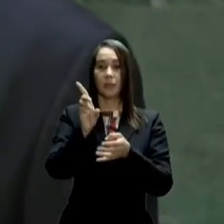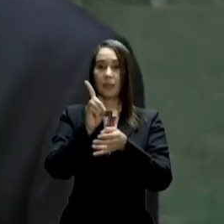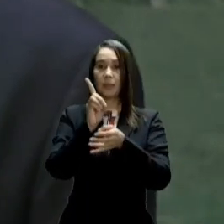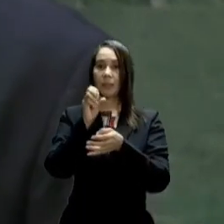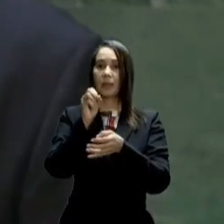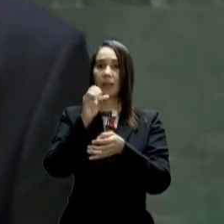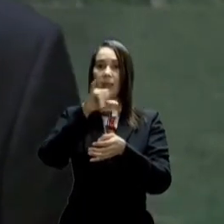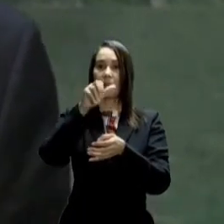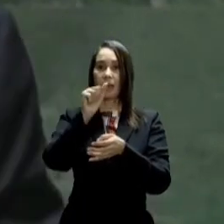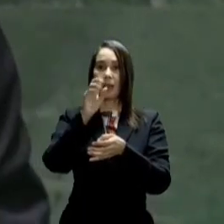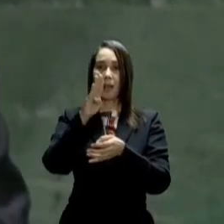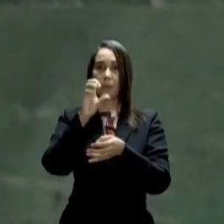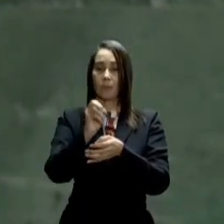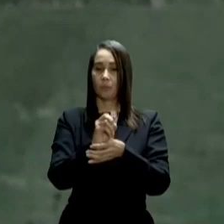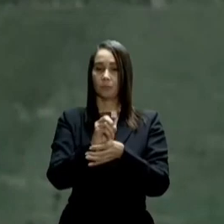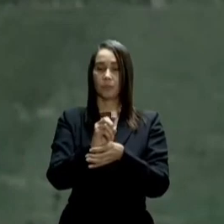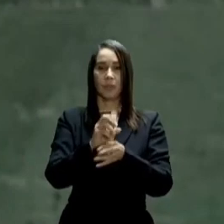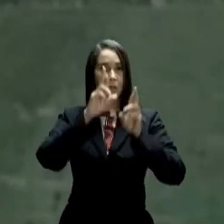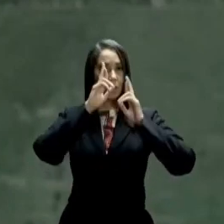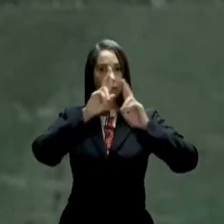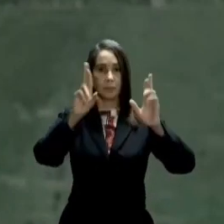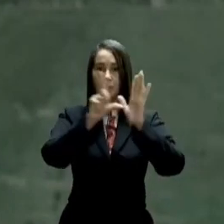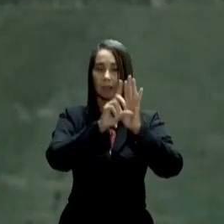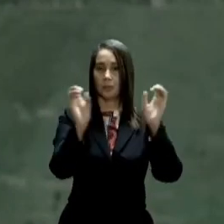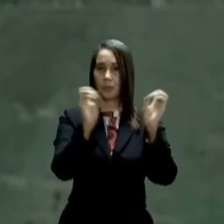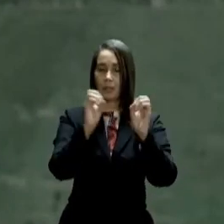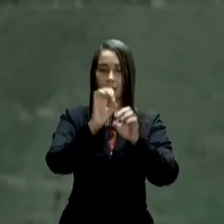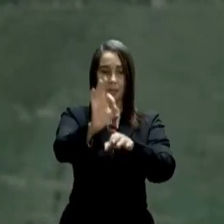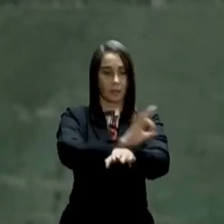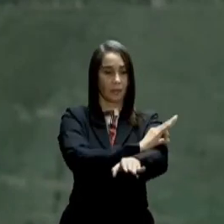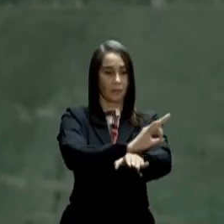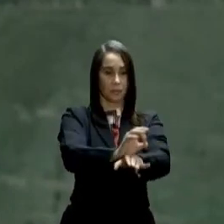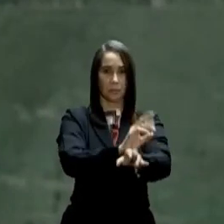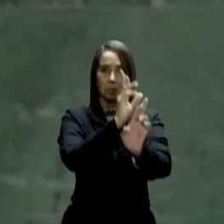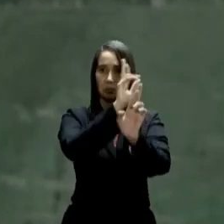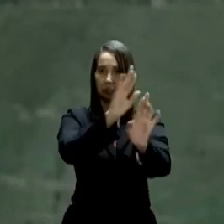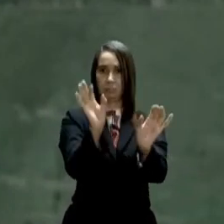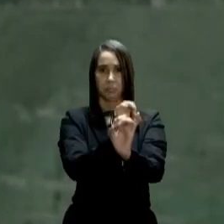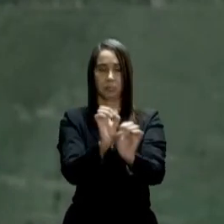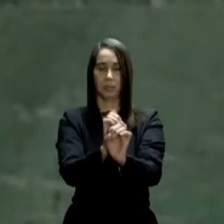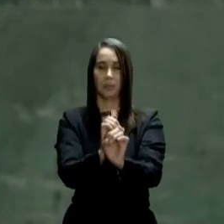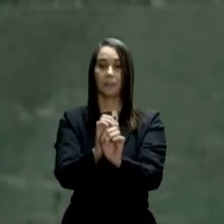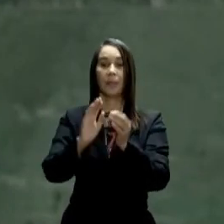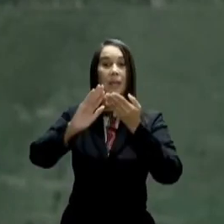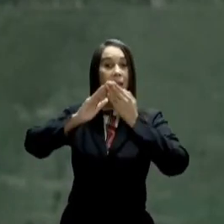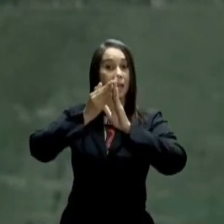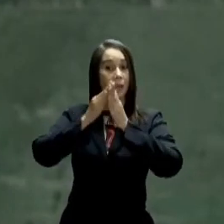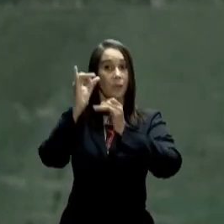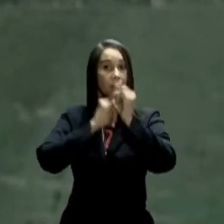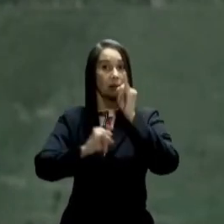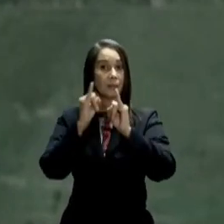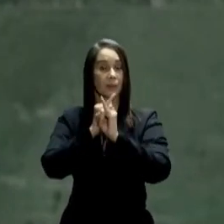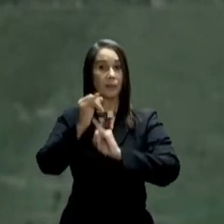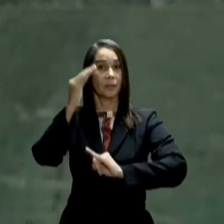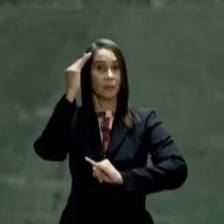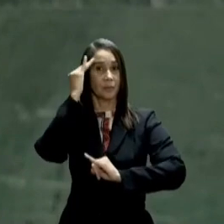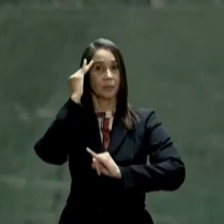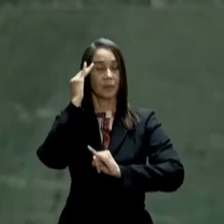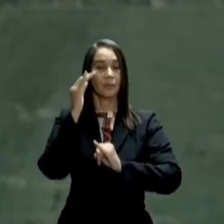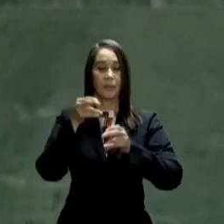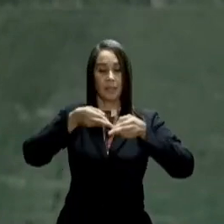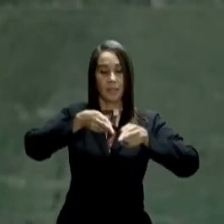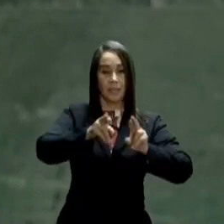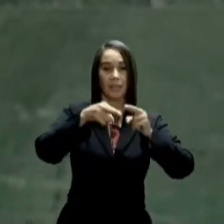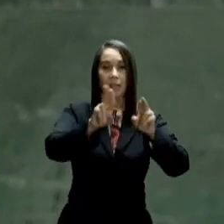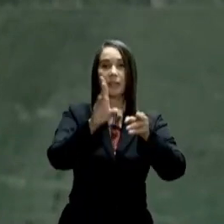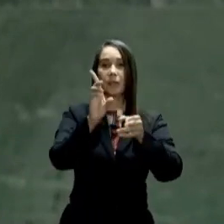en violación de los tratados fronterizos dominico-haitianos. La comunidad internacional debe conocer que el río Dajabón nace en